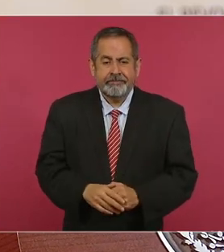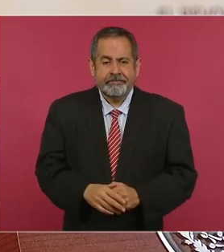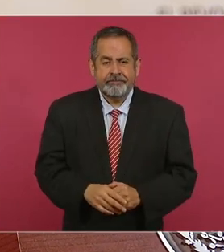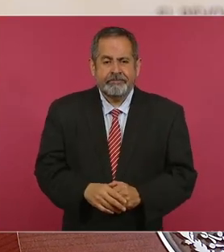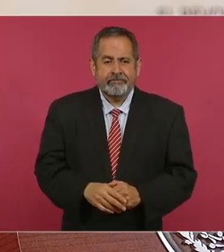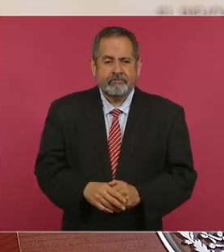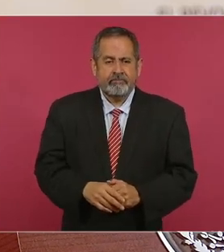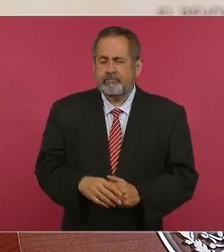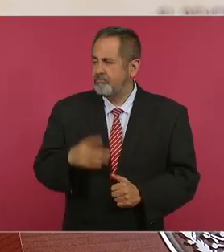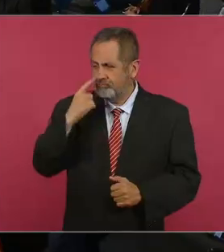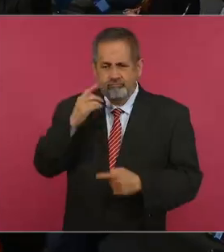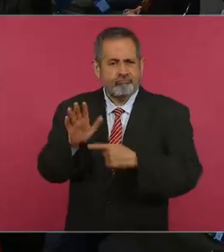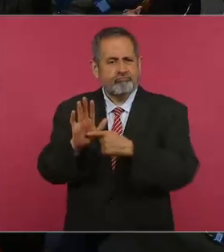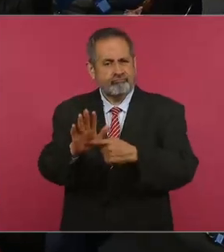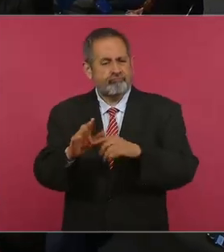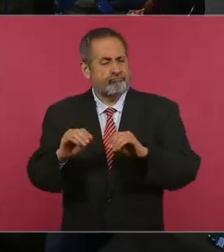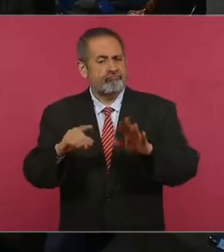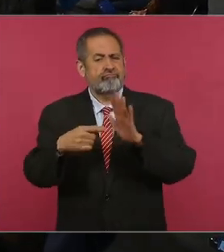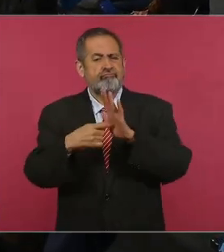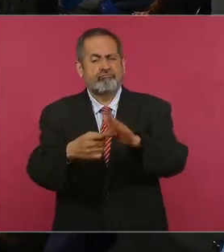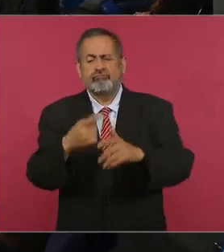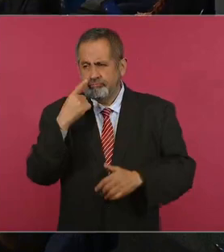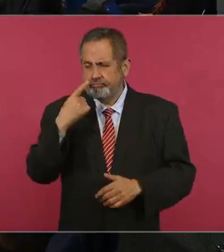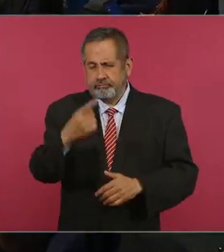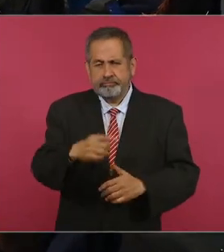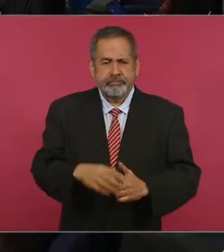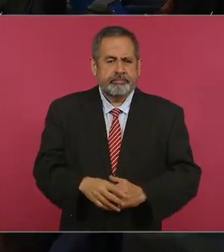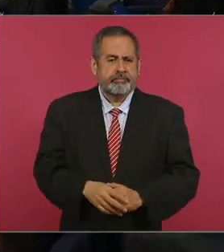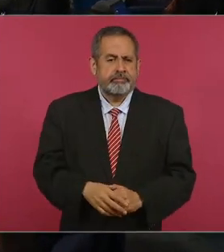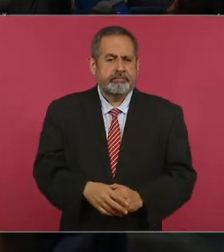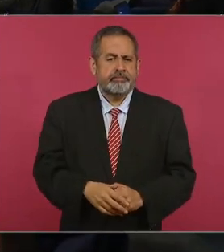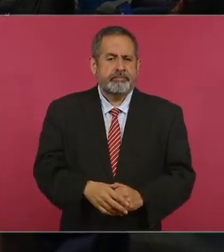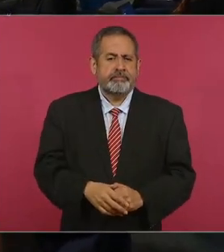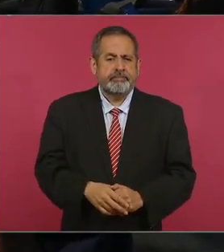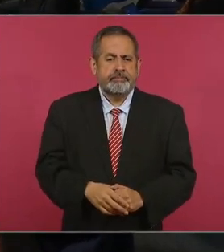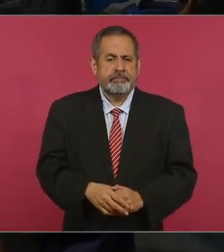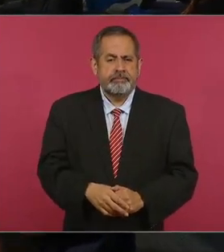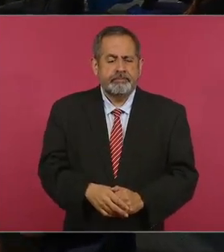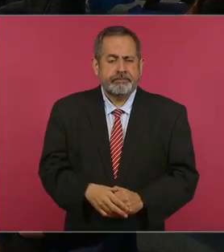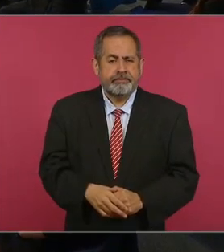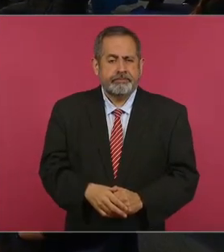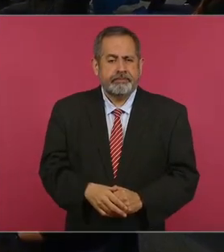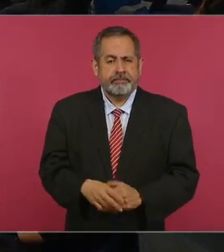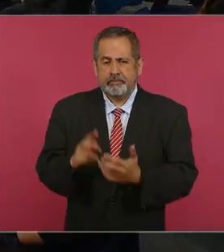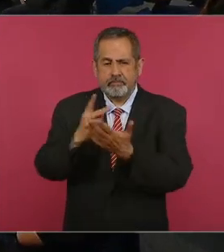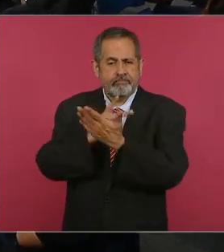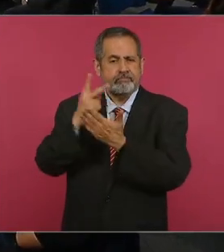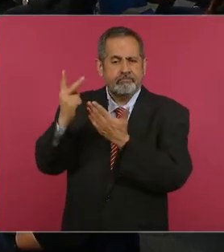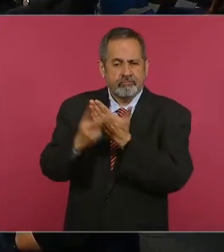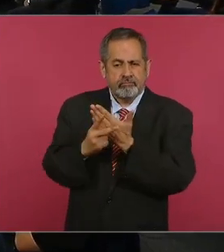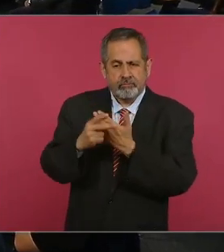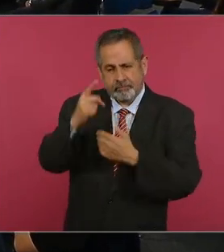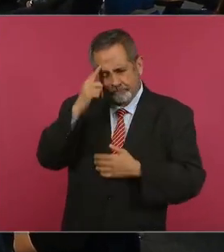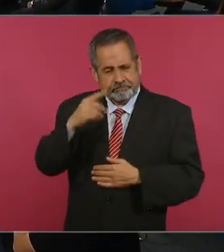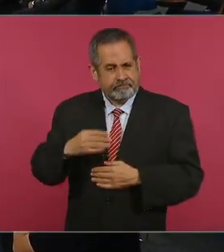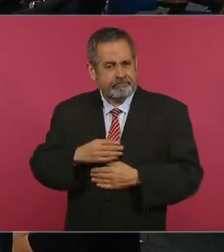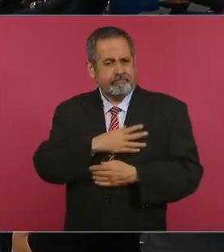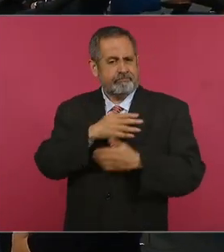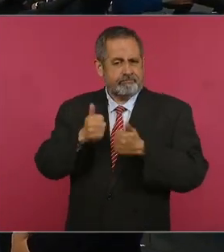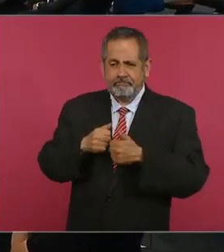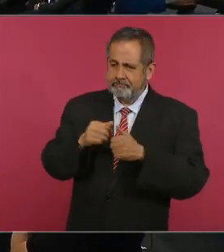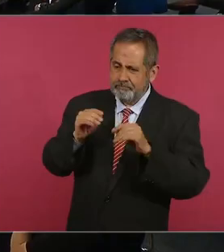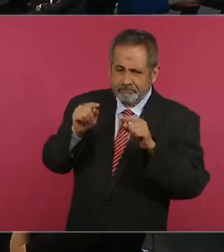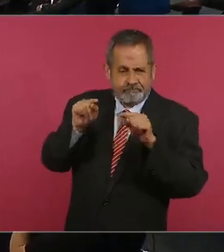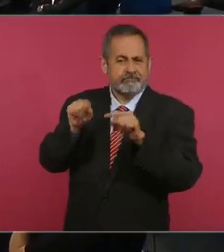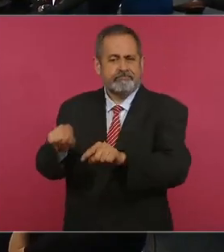les muestro, a ver, ¿por qué no pones los programas de bienestar que se aplican en